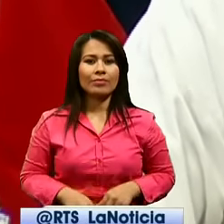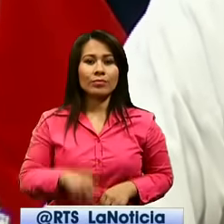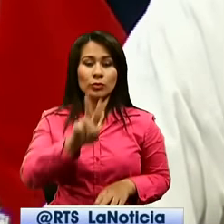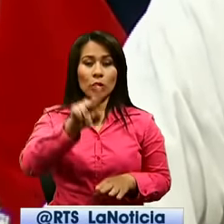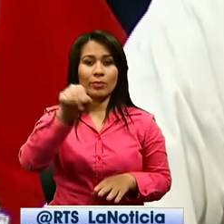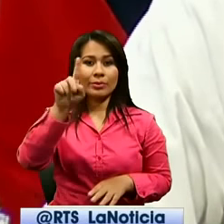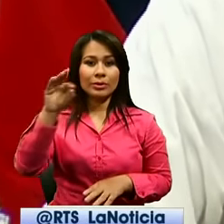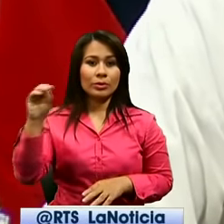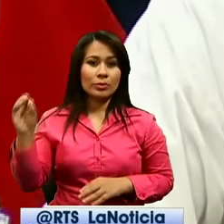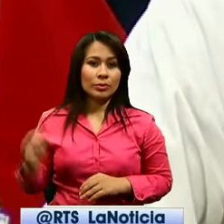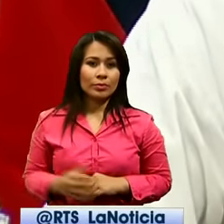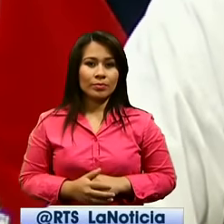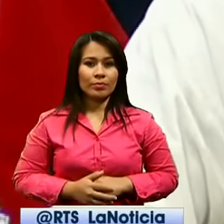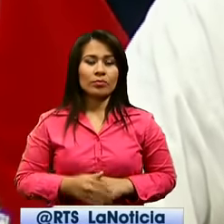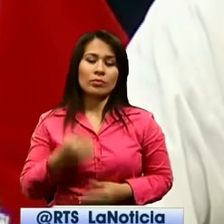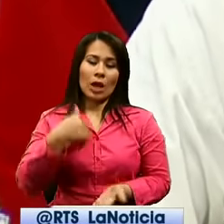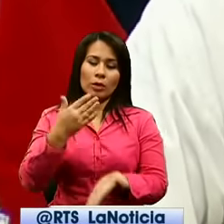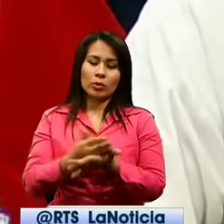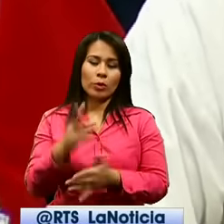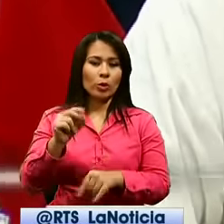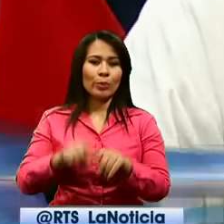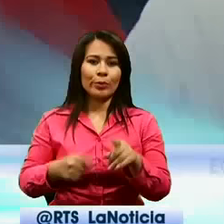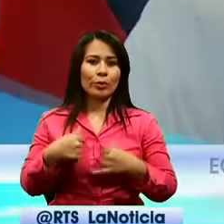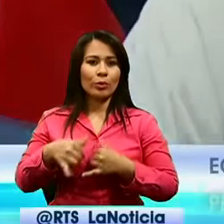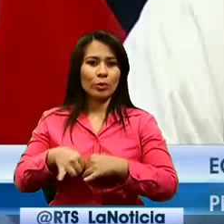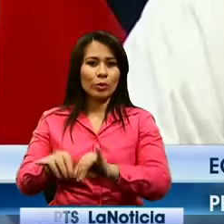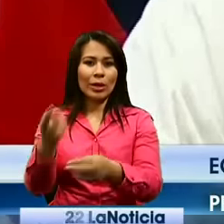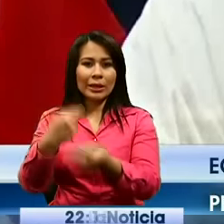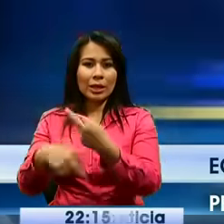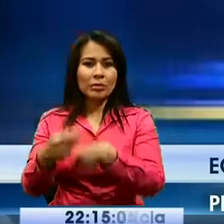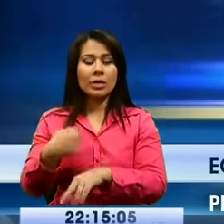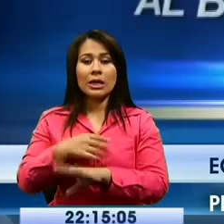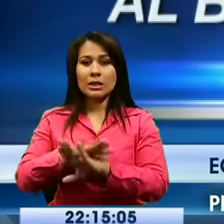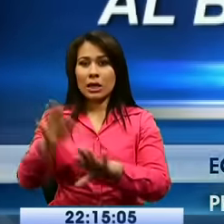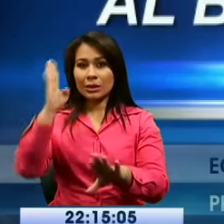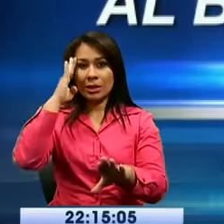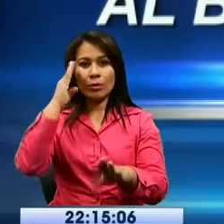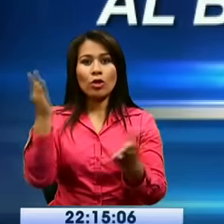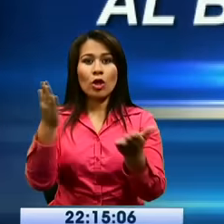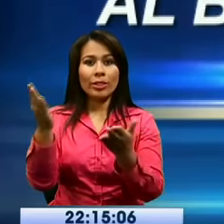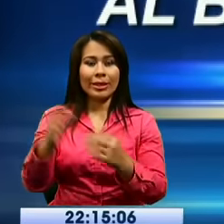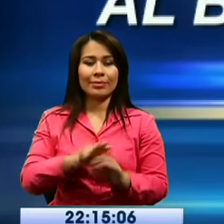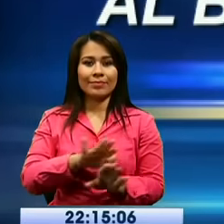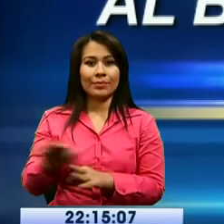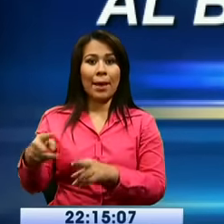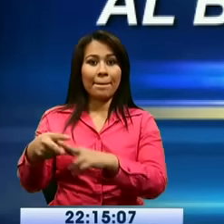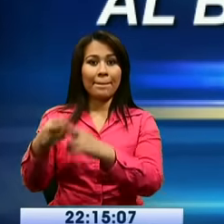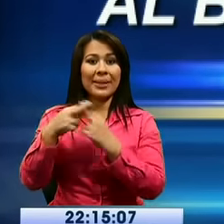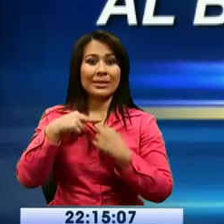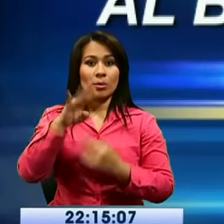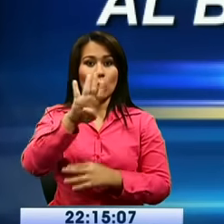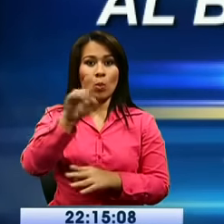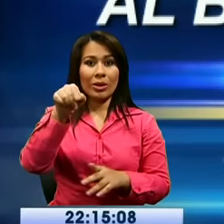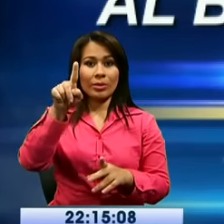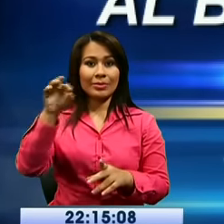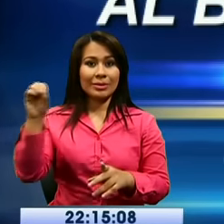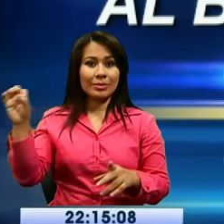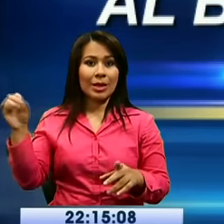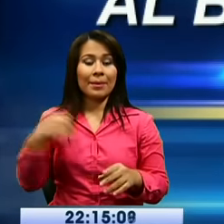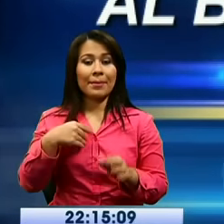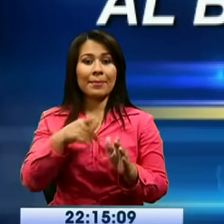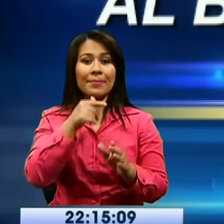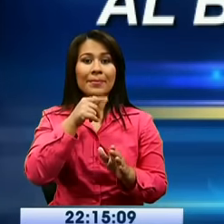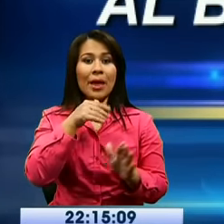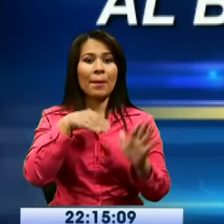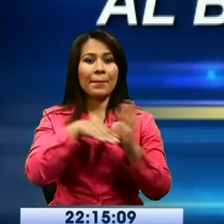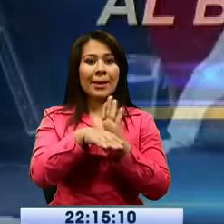millones. Las fuentes están identificadas. Préstamo de 4 mil millones de dólares al Banco